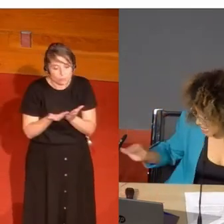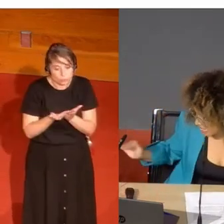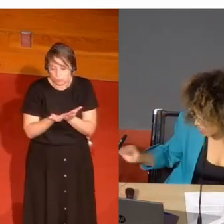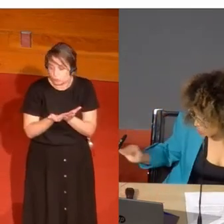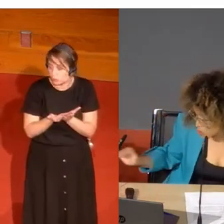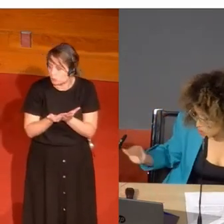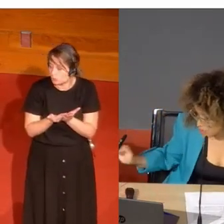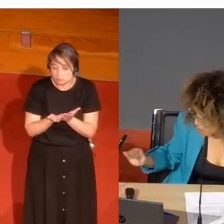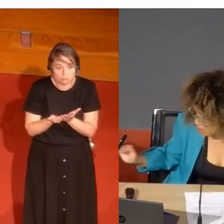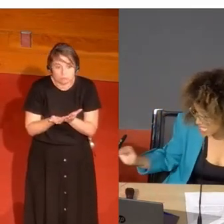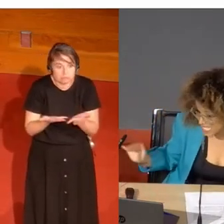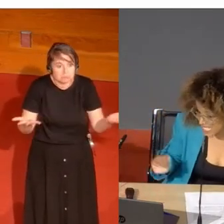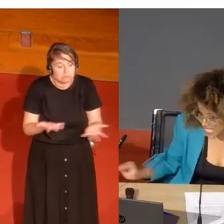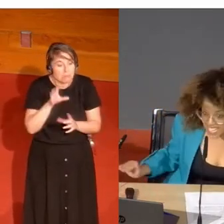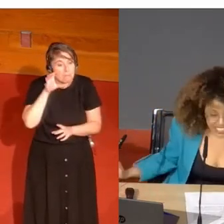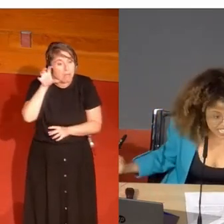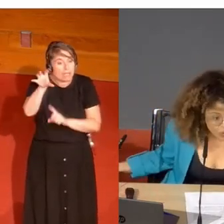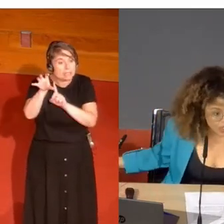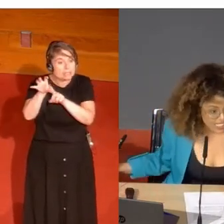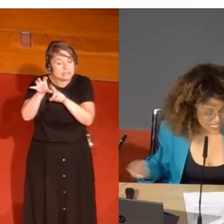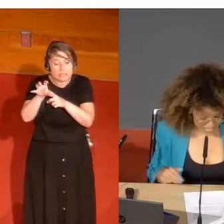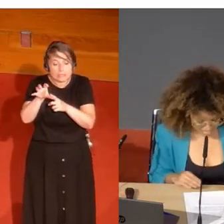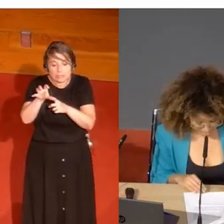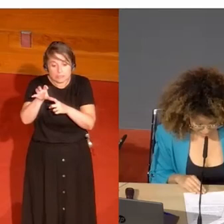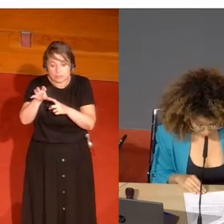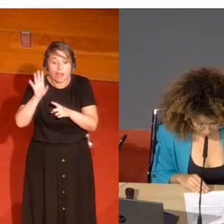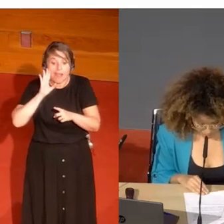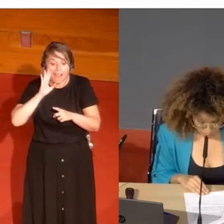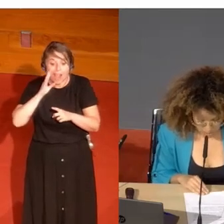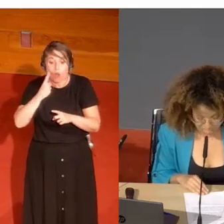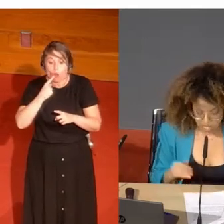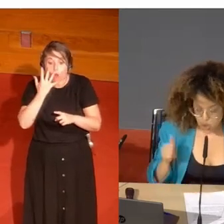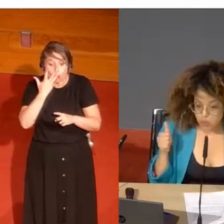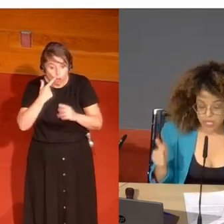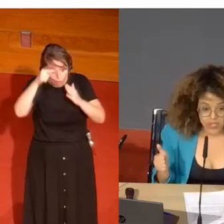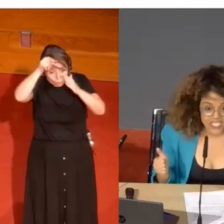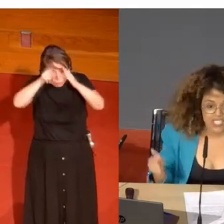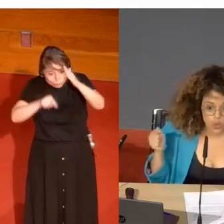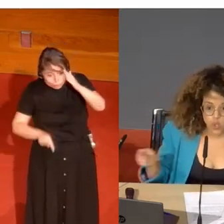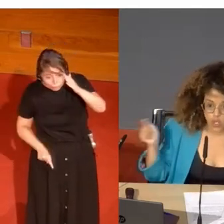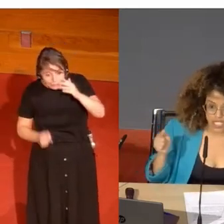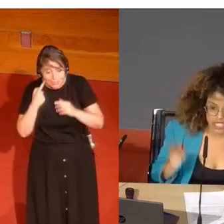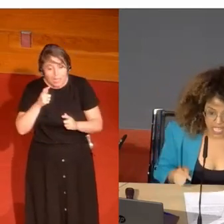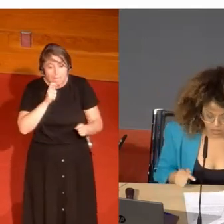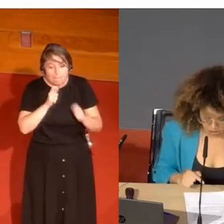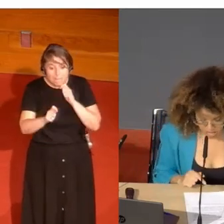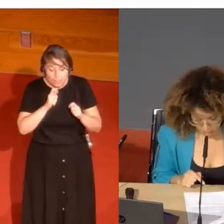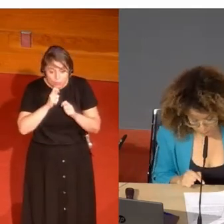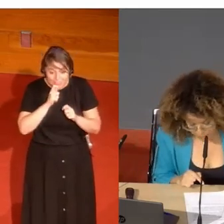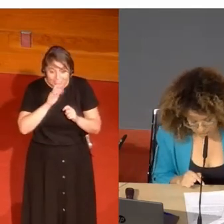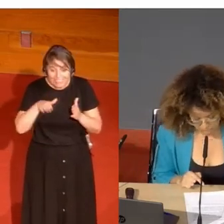en la el el de los países que están en la cola de esta clasificación mundial sus periodistas incluso los